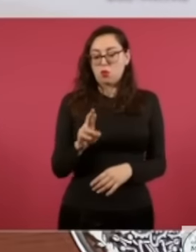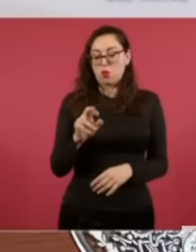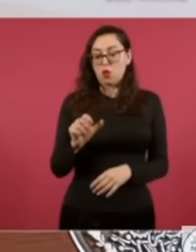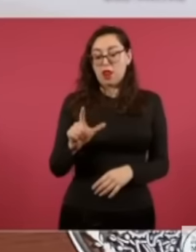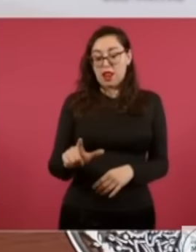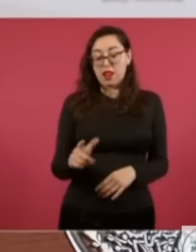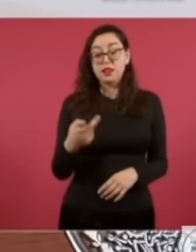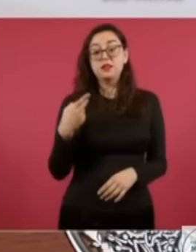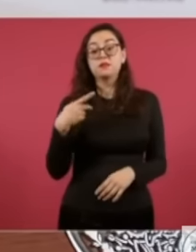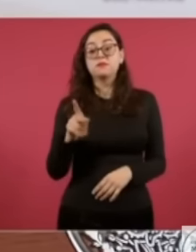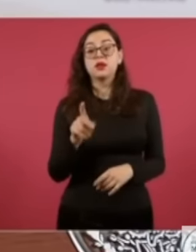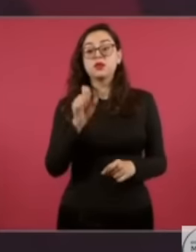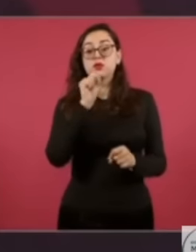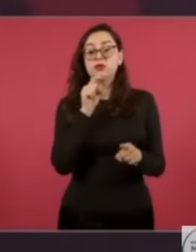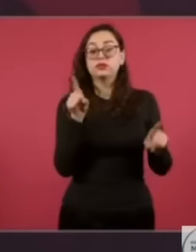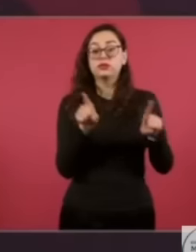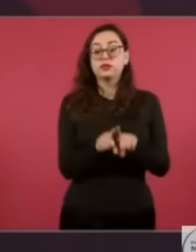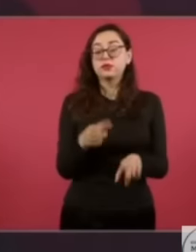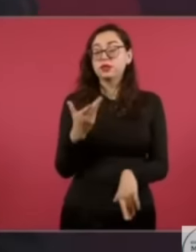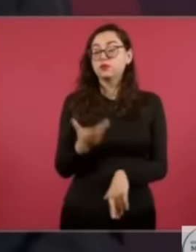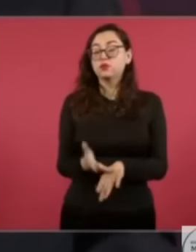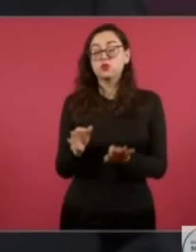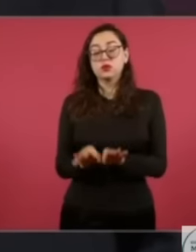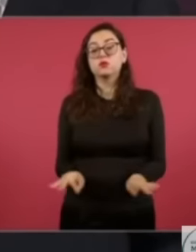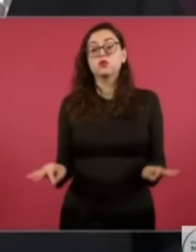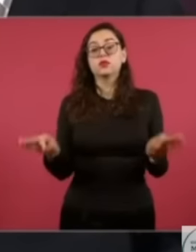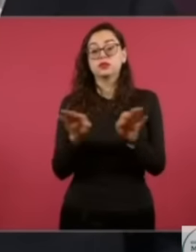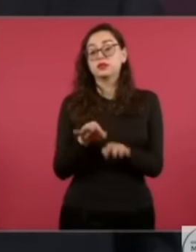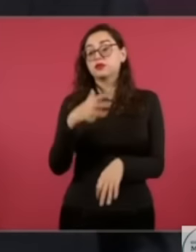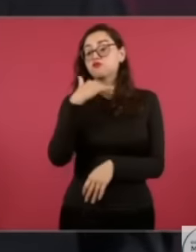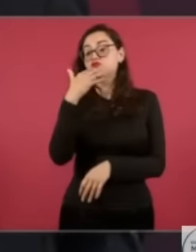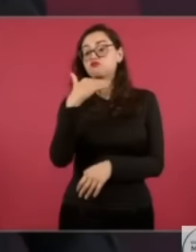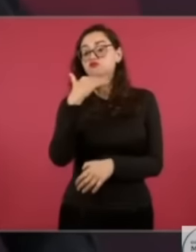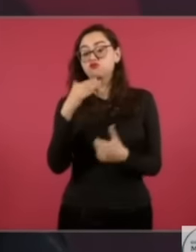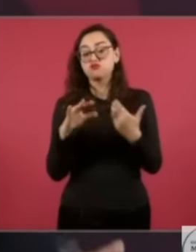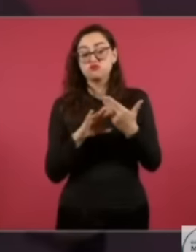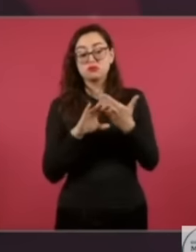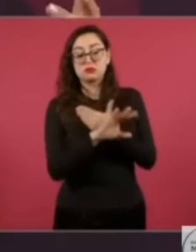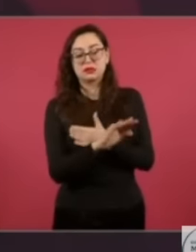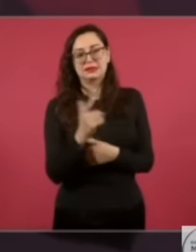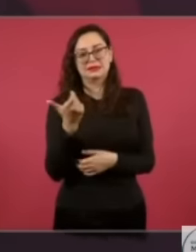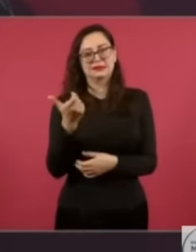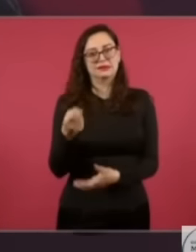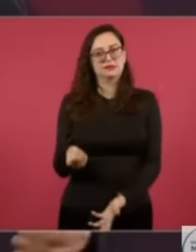combatir la corrupción porque se ahorra